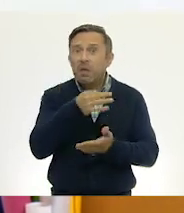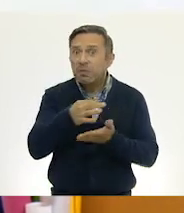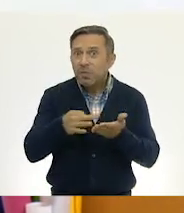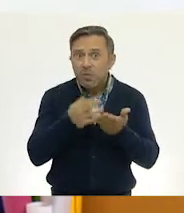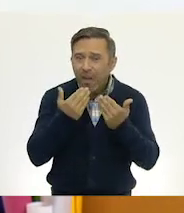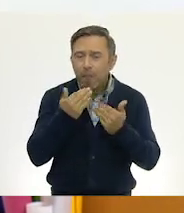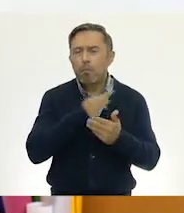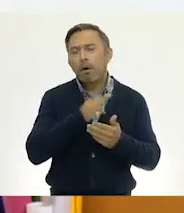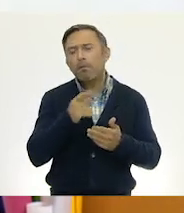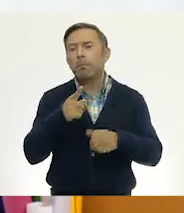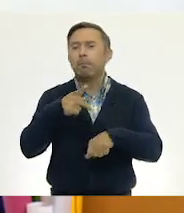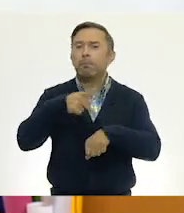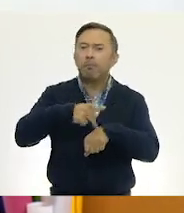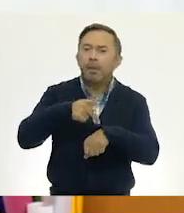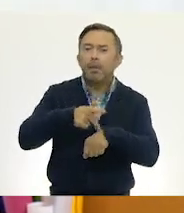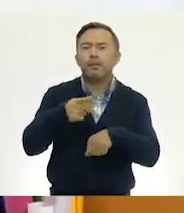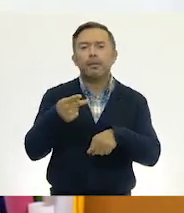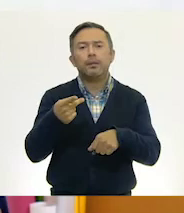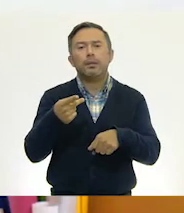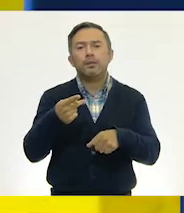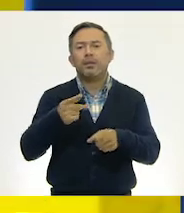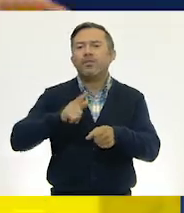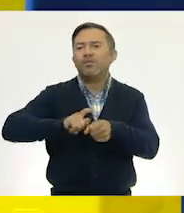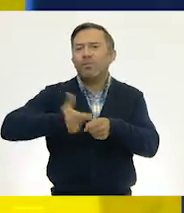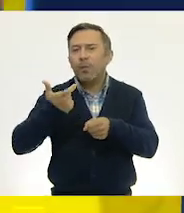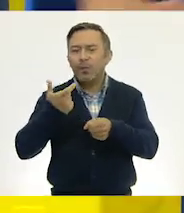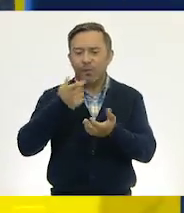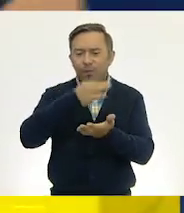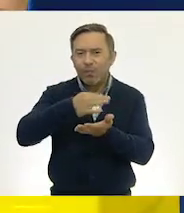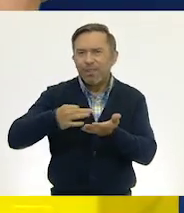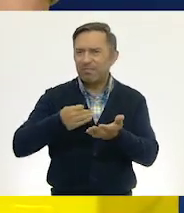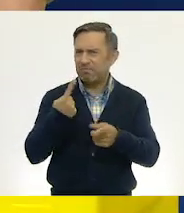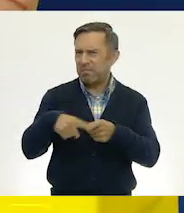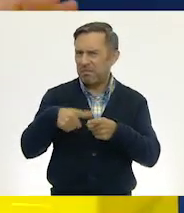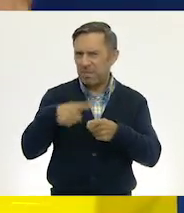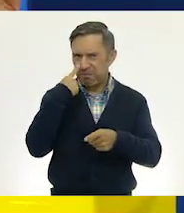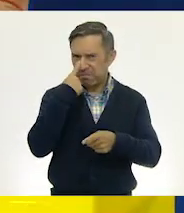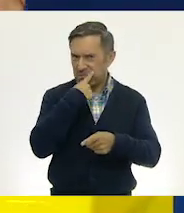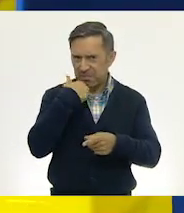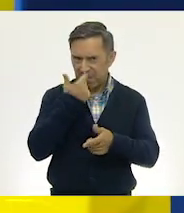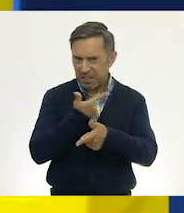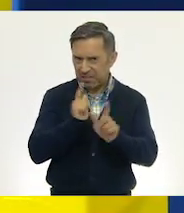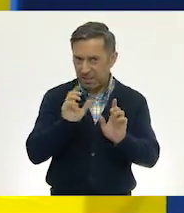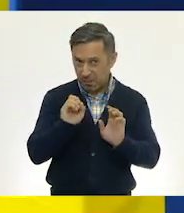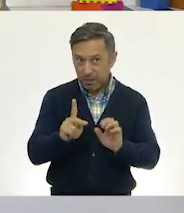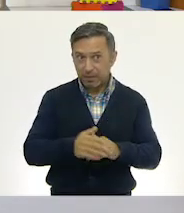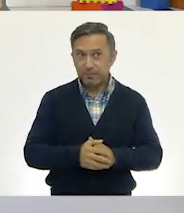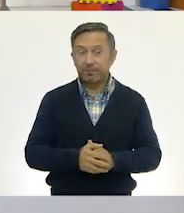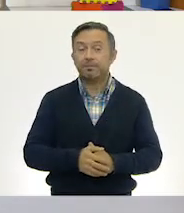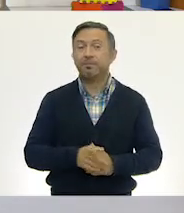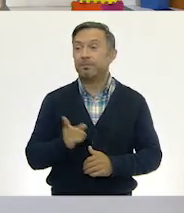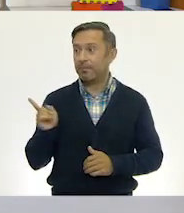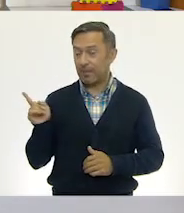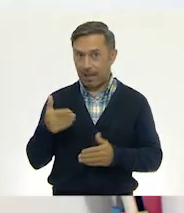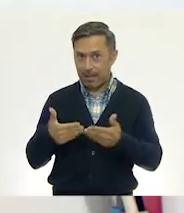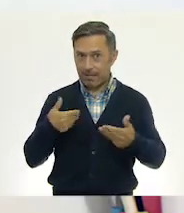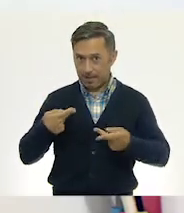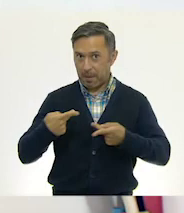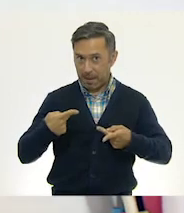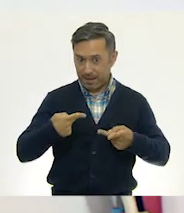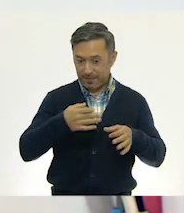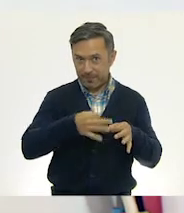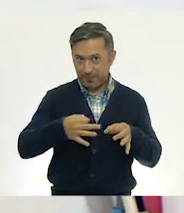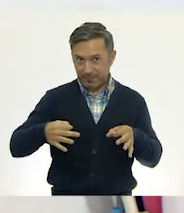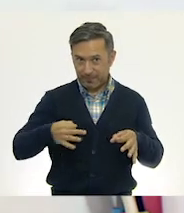ustedes tengan. Nosotros vamos a ocupar fichas, ¿te parece? Muy bien, yo aquí tengo ya mis fichas preparadas. Listo, entonces voy a iniciar con nuestra